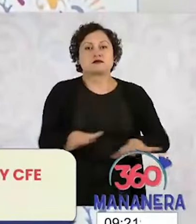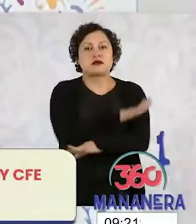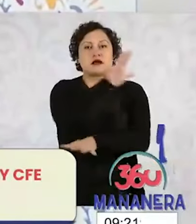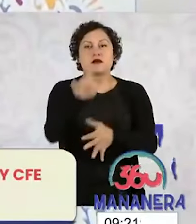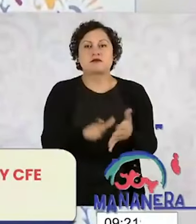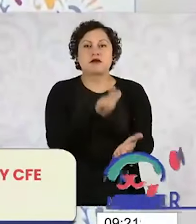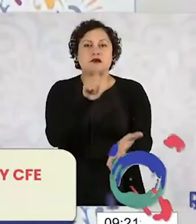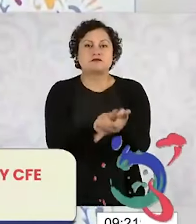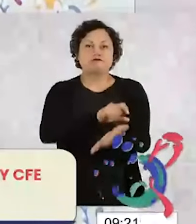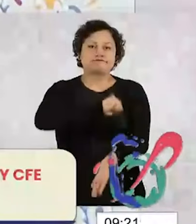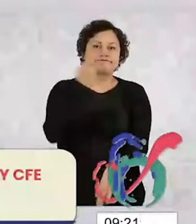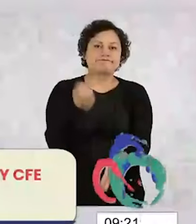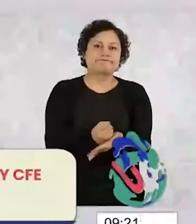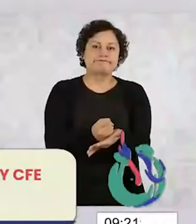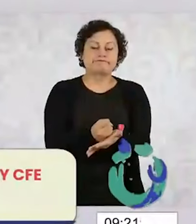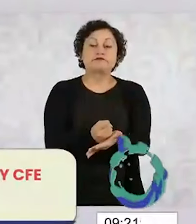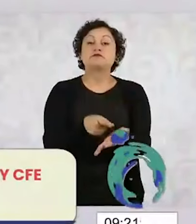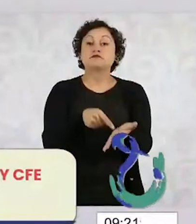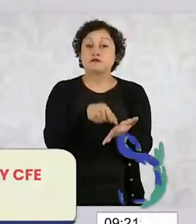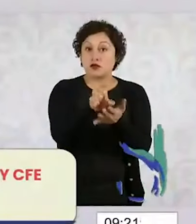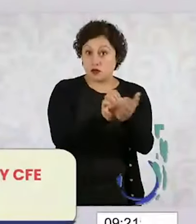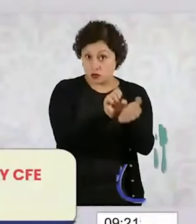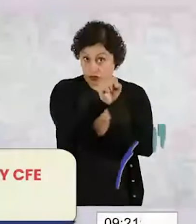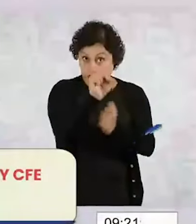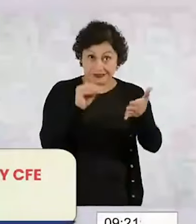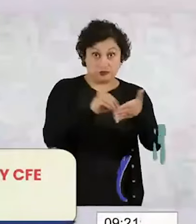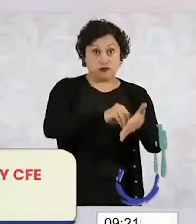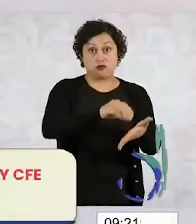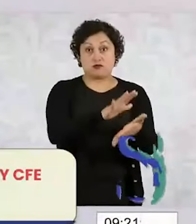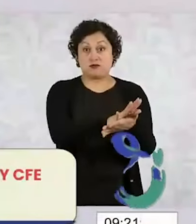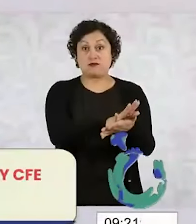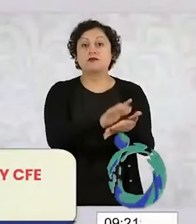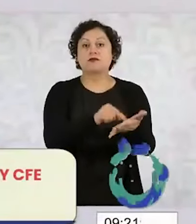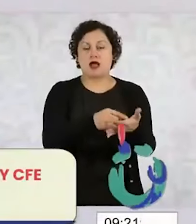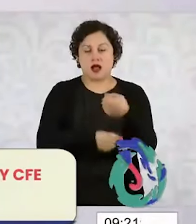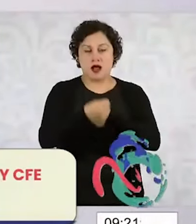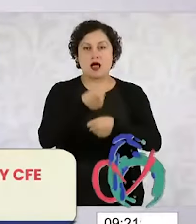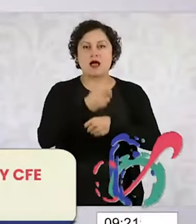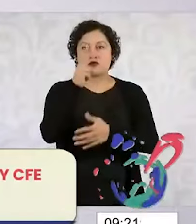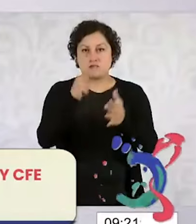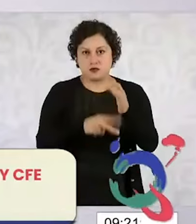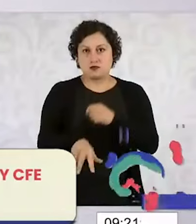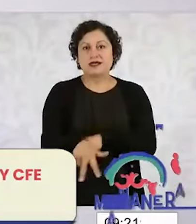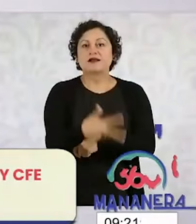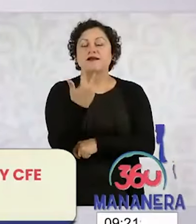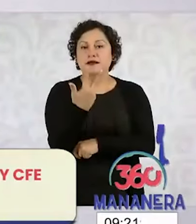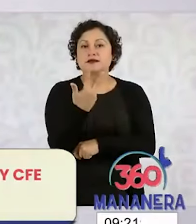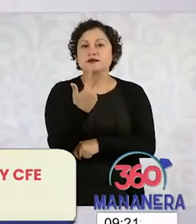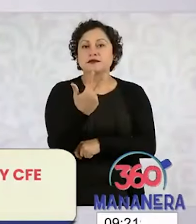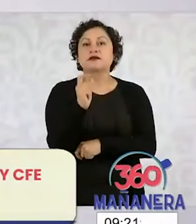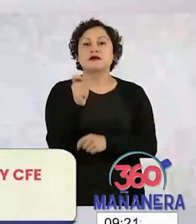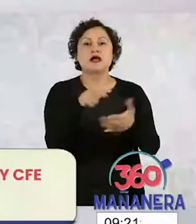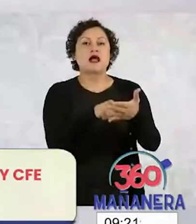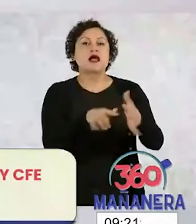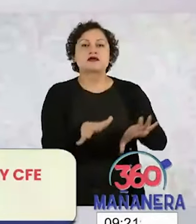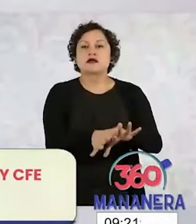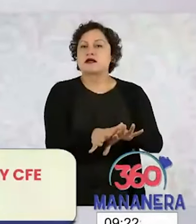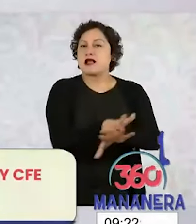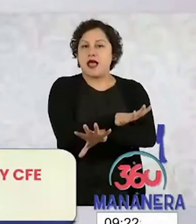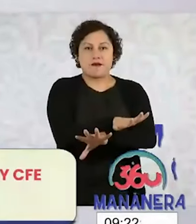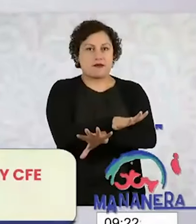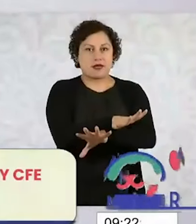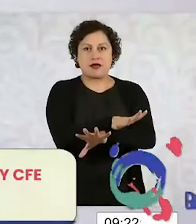hacerse en este cambio constitucional del 2013 se modifica por completo el esquema de operación de